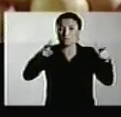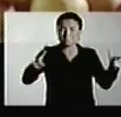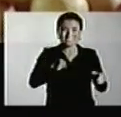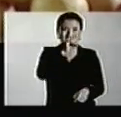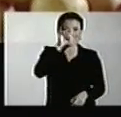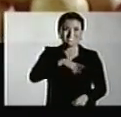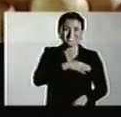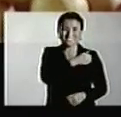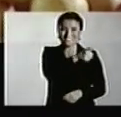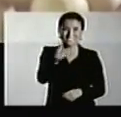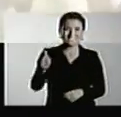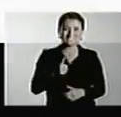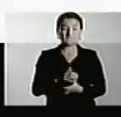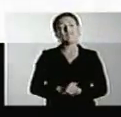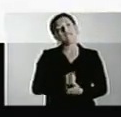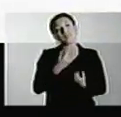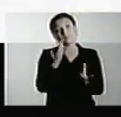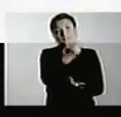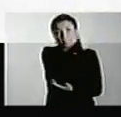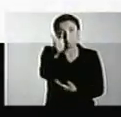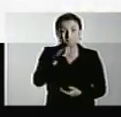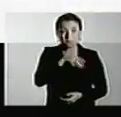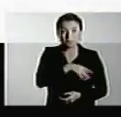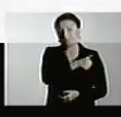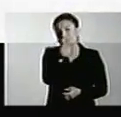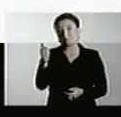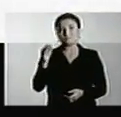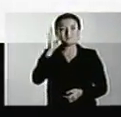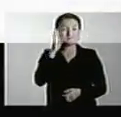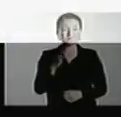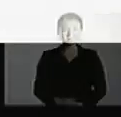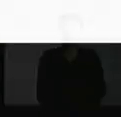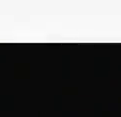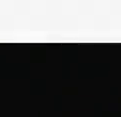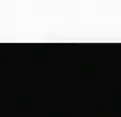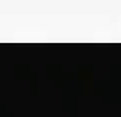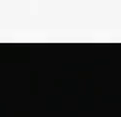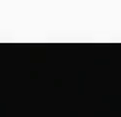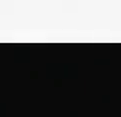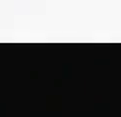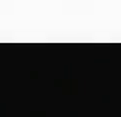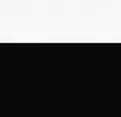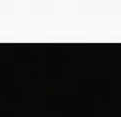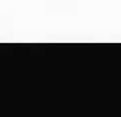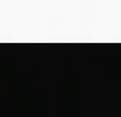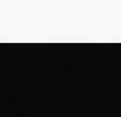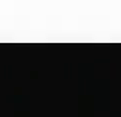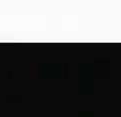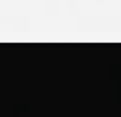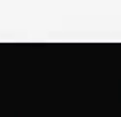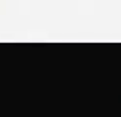un Chile de todos. Para un Chile de todos, todos con Michelle.